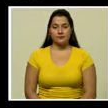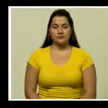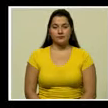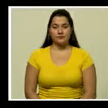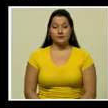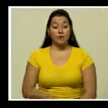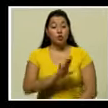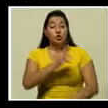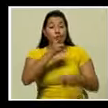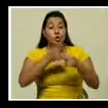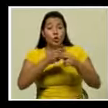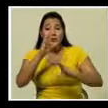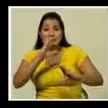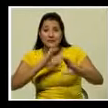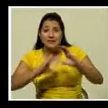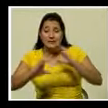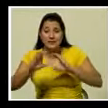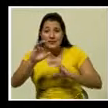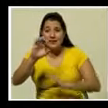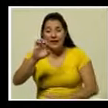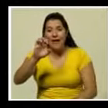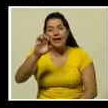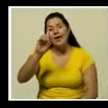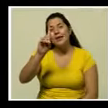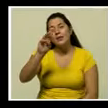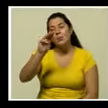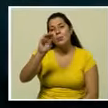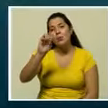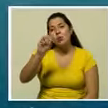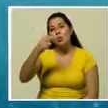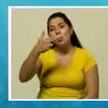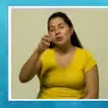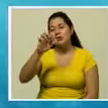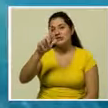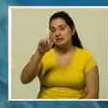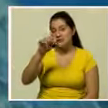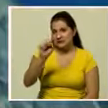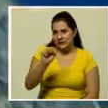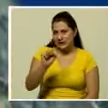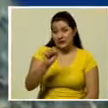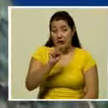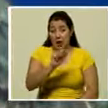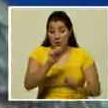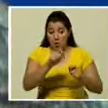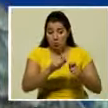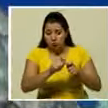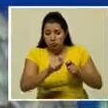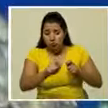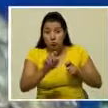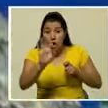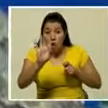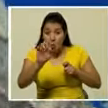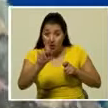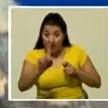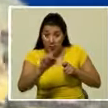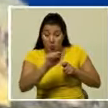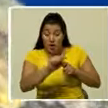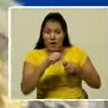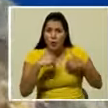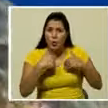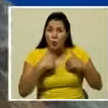Su nombre científico es Eretmochelys imbrincata. Puede medir hasta 91 centímetros y es una